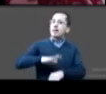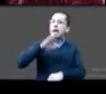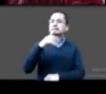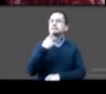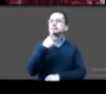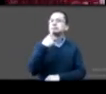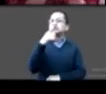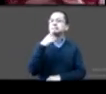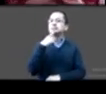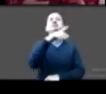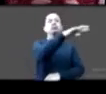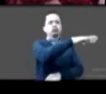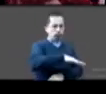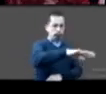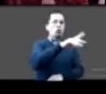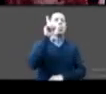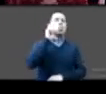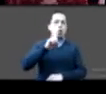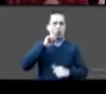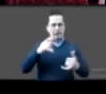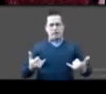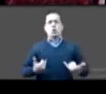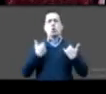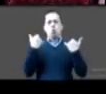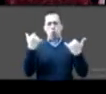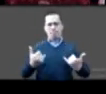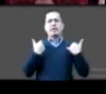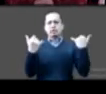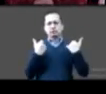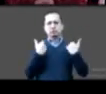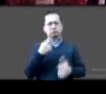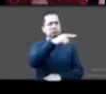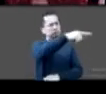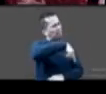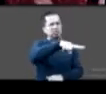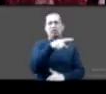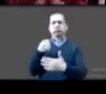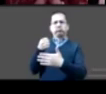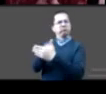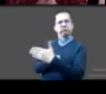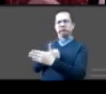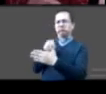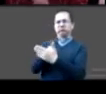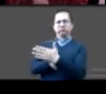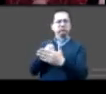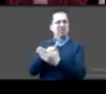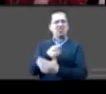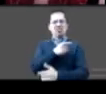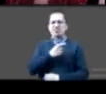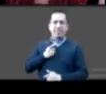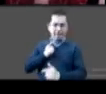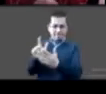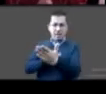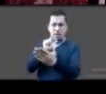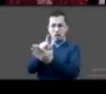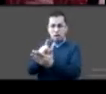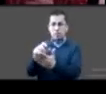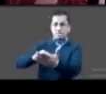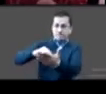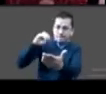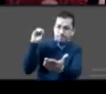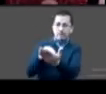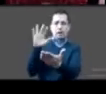primero lucharon y nosotros apoyamos ahí para que se legislara y